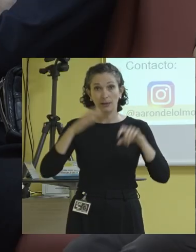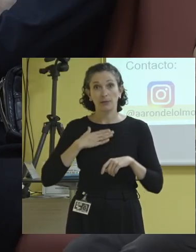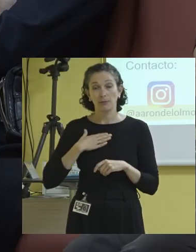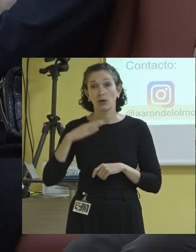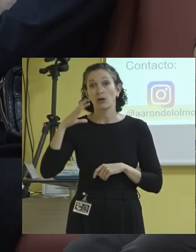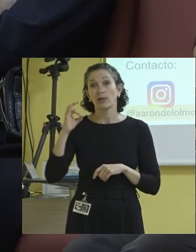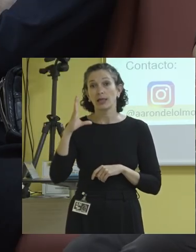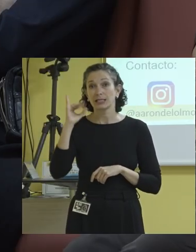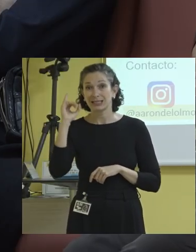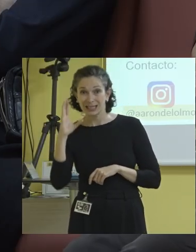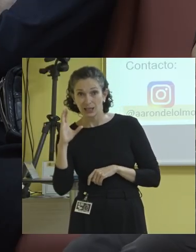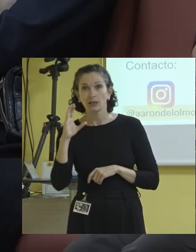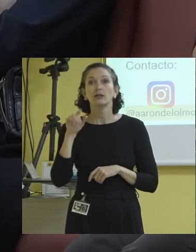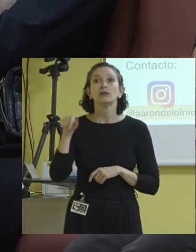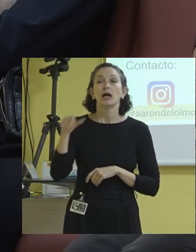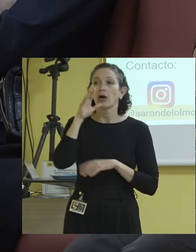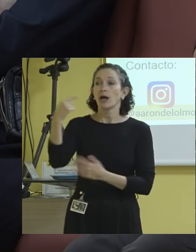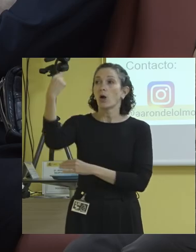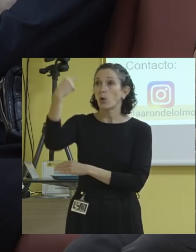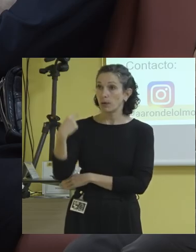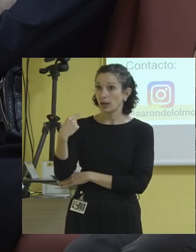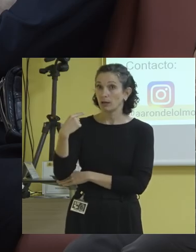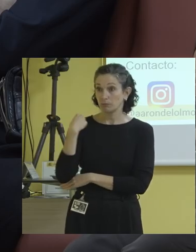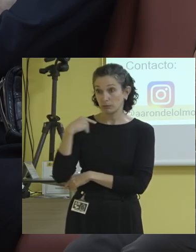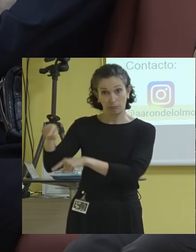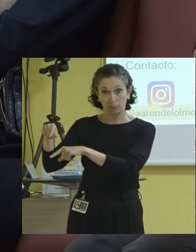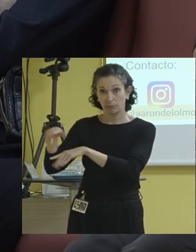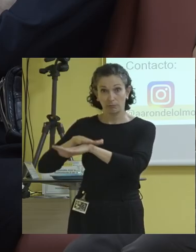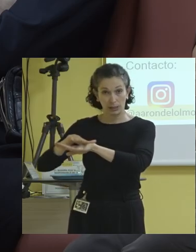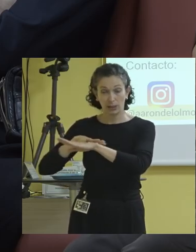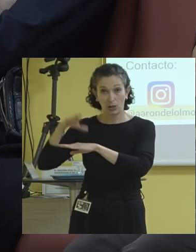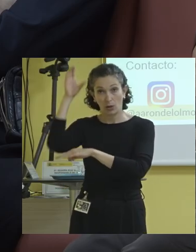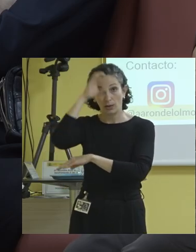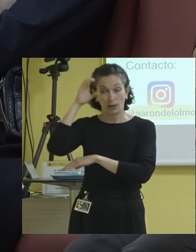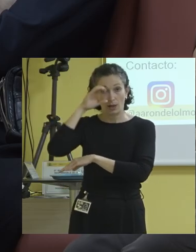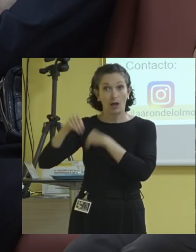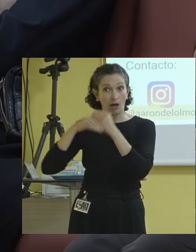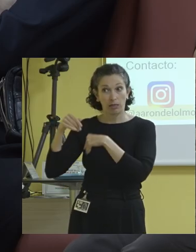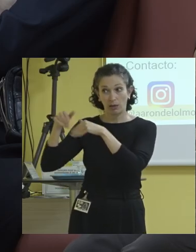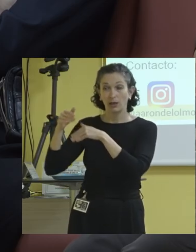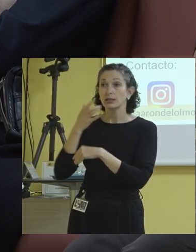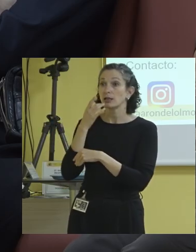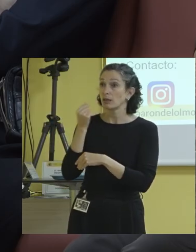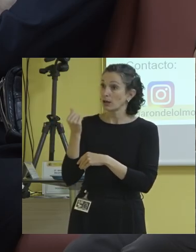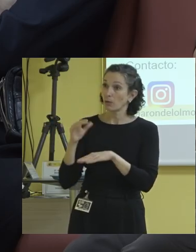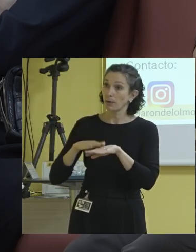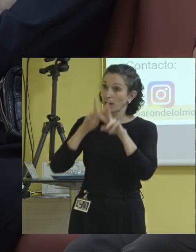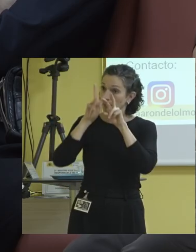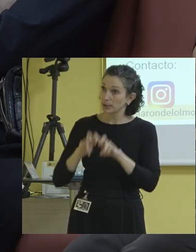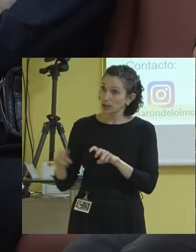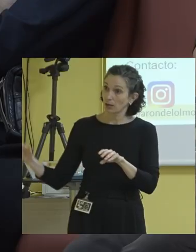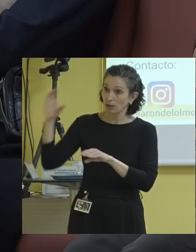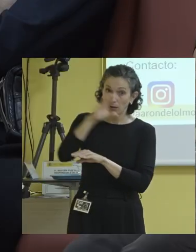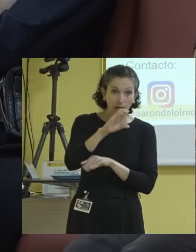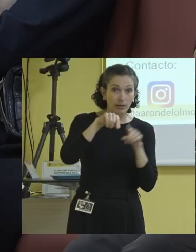CSIC, por ejemplo, nos obliga ahora, eso es algo que lo hace el CSIC, el Ministerio de Ciencia, o sea, si te dan dinero para investigar, te